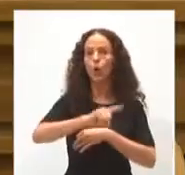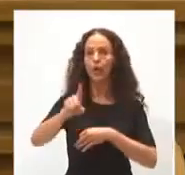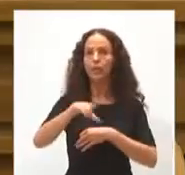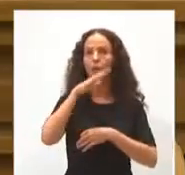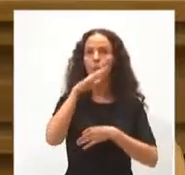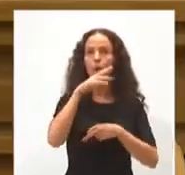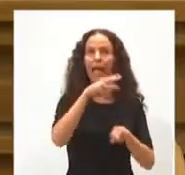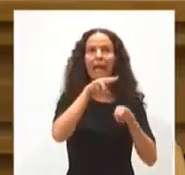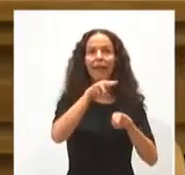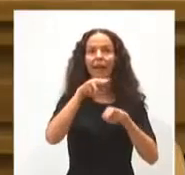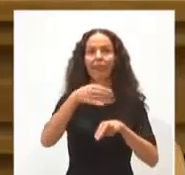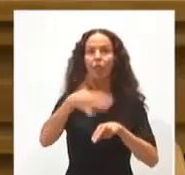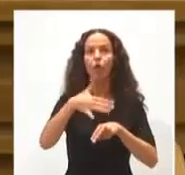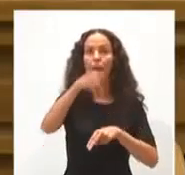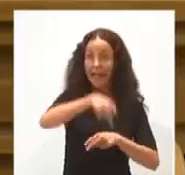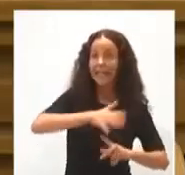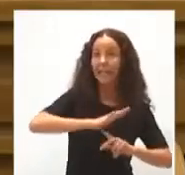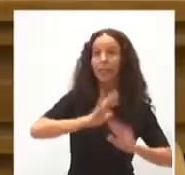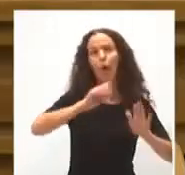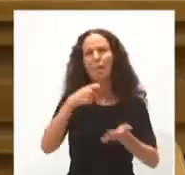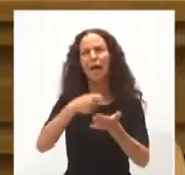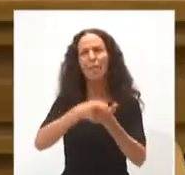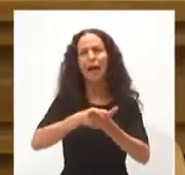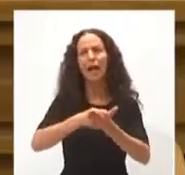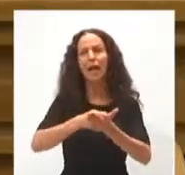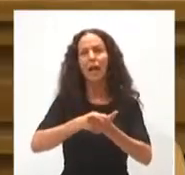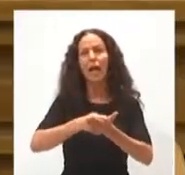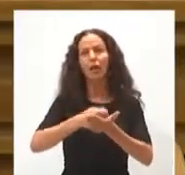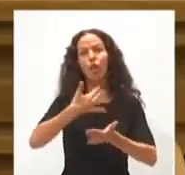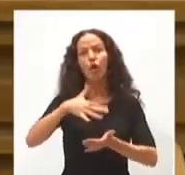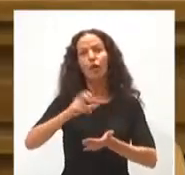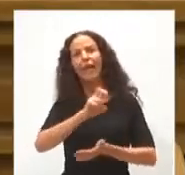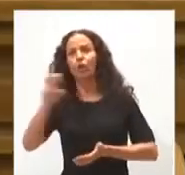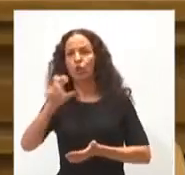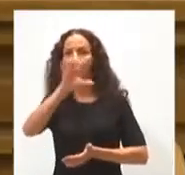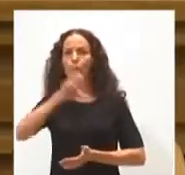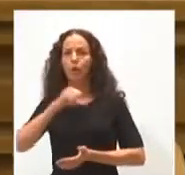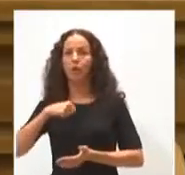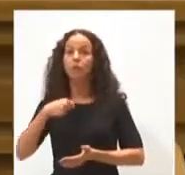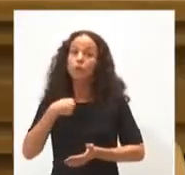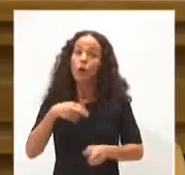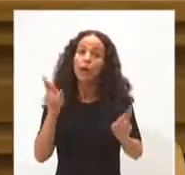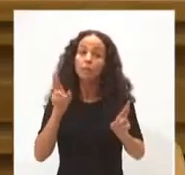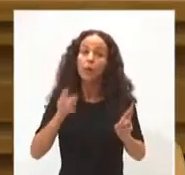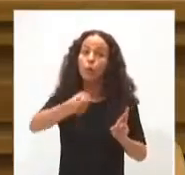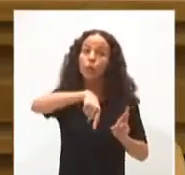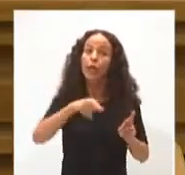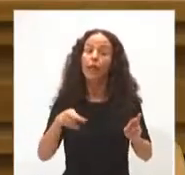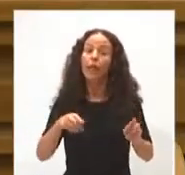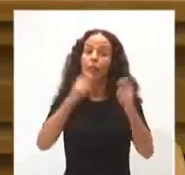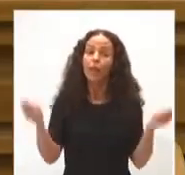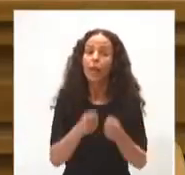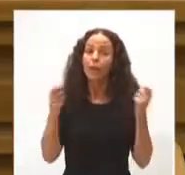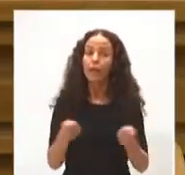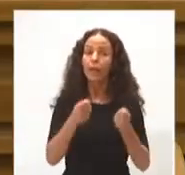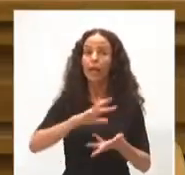dinero se deja en otros sitios esto no es muy razonable lo vamos a hacer de manera que espero que celebren esta noticia sobre todo los que tienen más afición de entre todos los